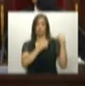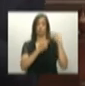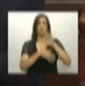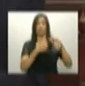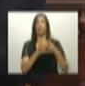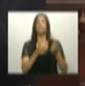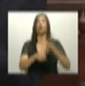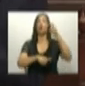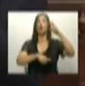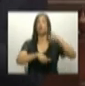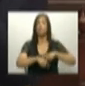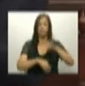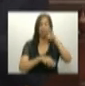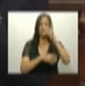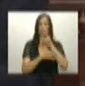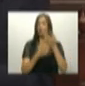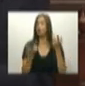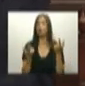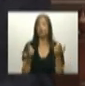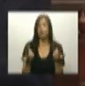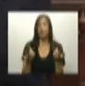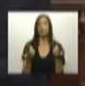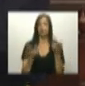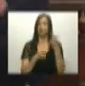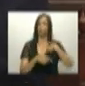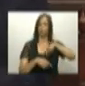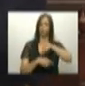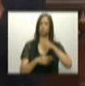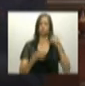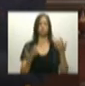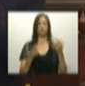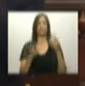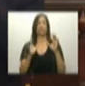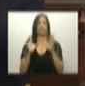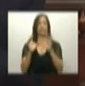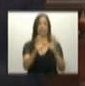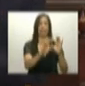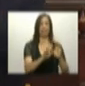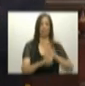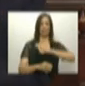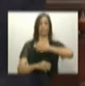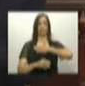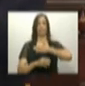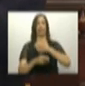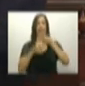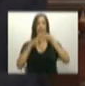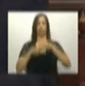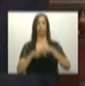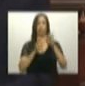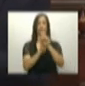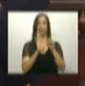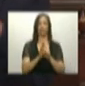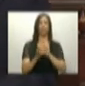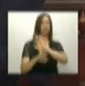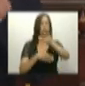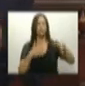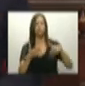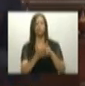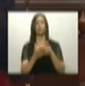ponga en la diferencia de comenzar a utilizar indicadores eficientes